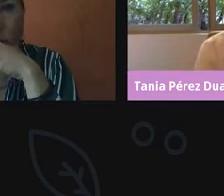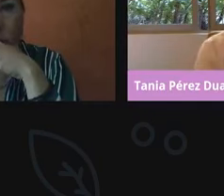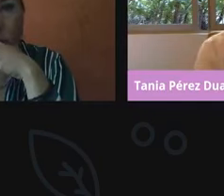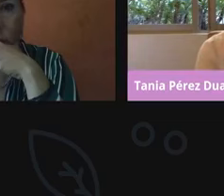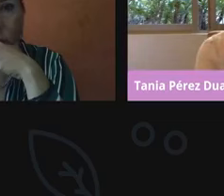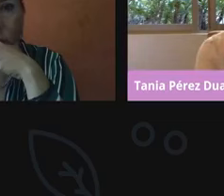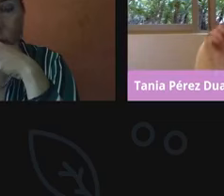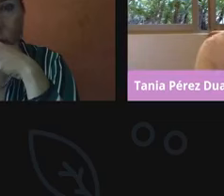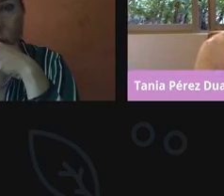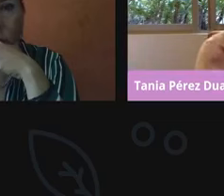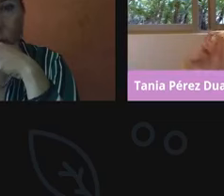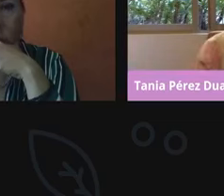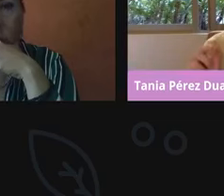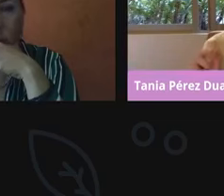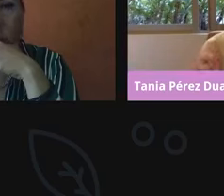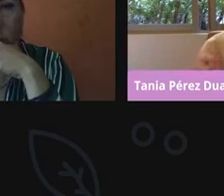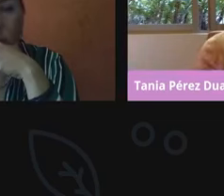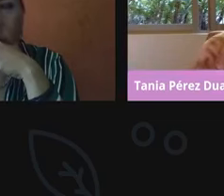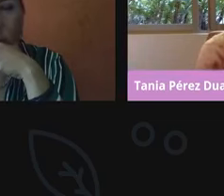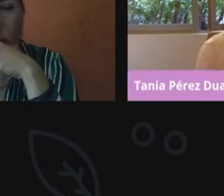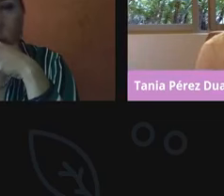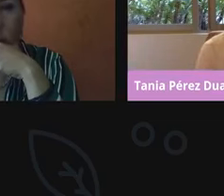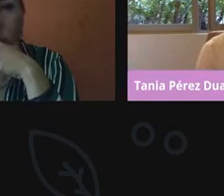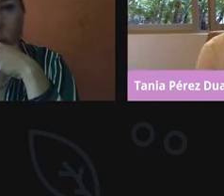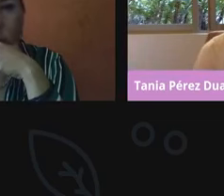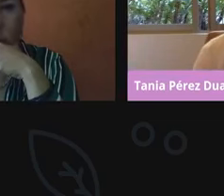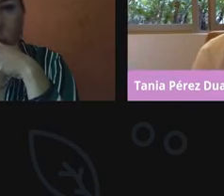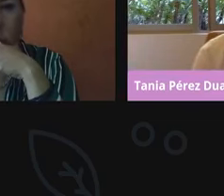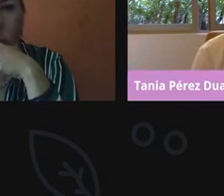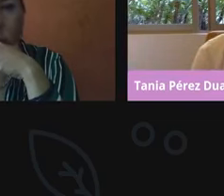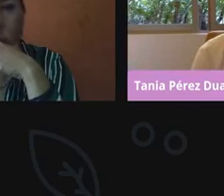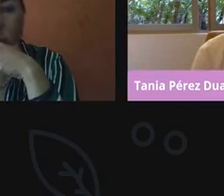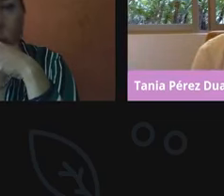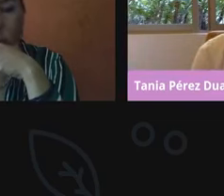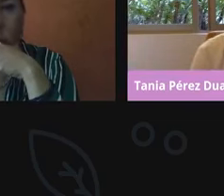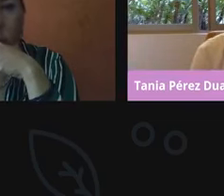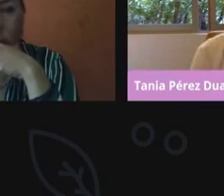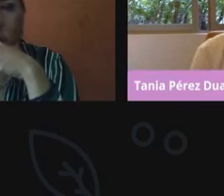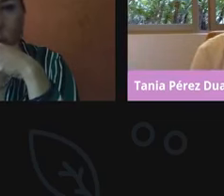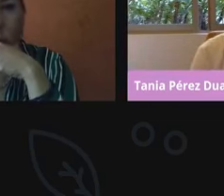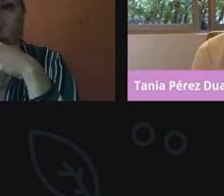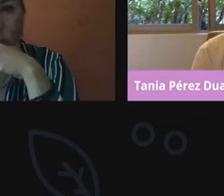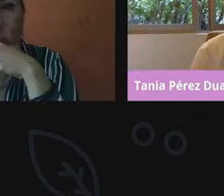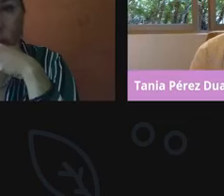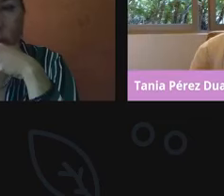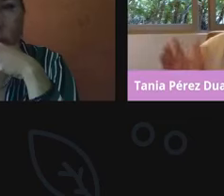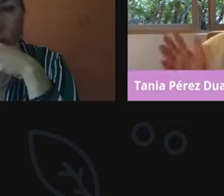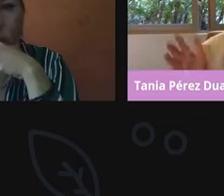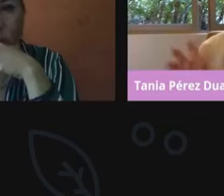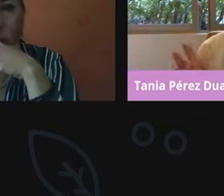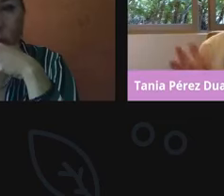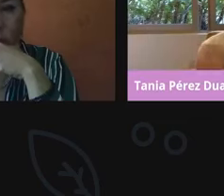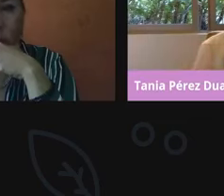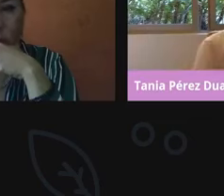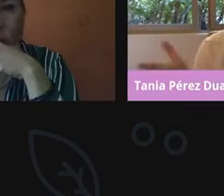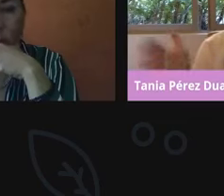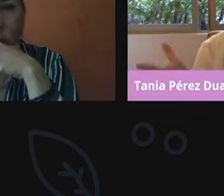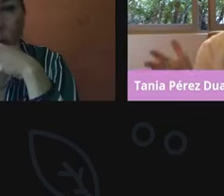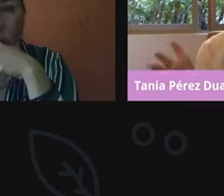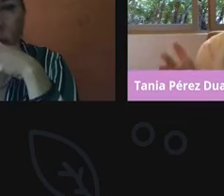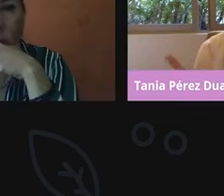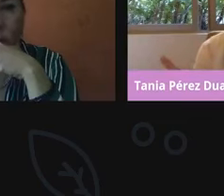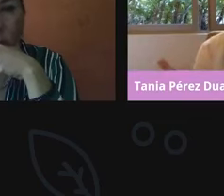ese periodo, hasta después de 7 o 14 años, encuentran un tratamiento adecuado. Entonces, realmente es un